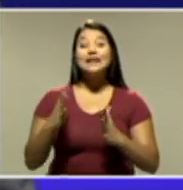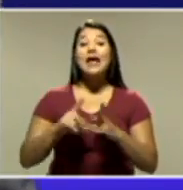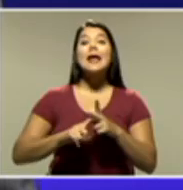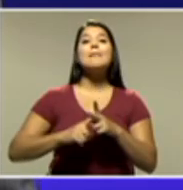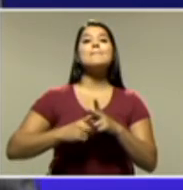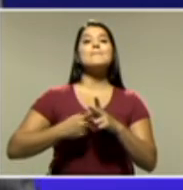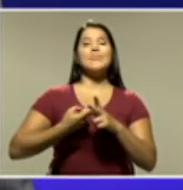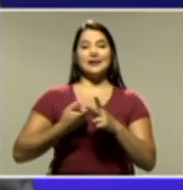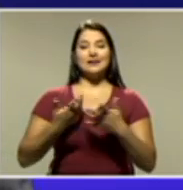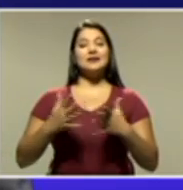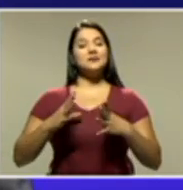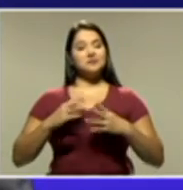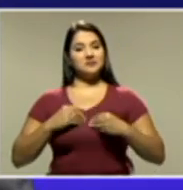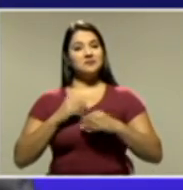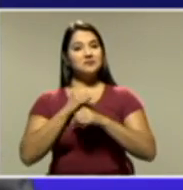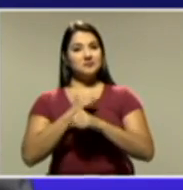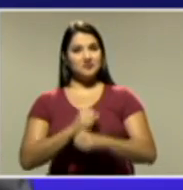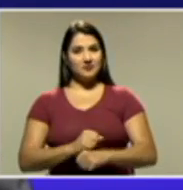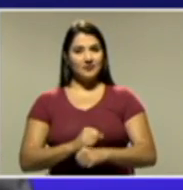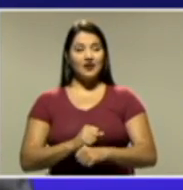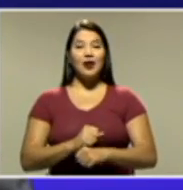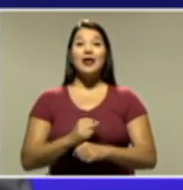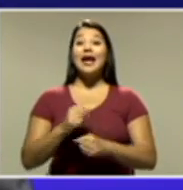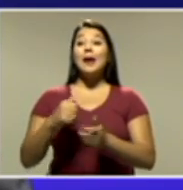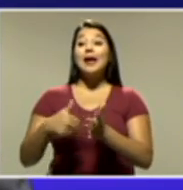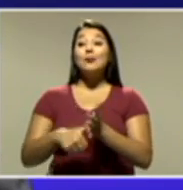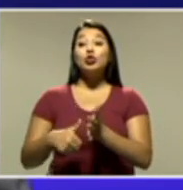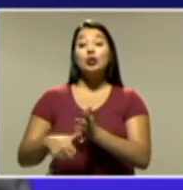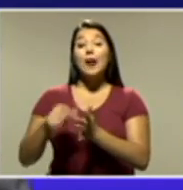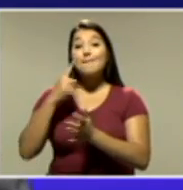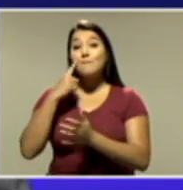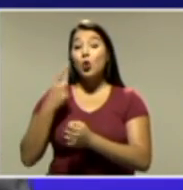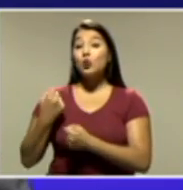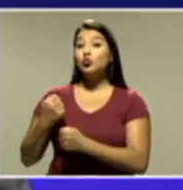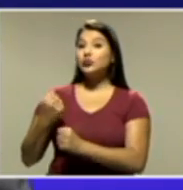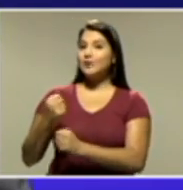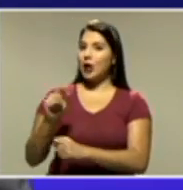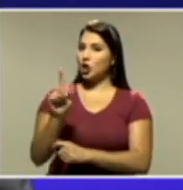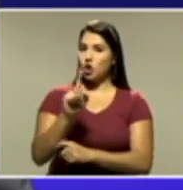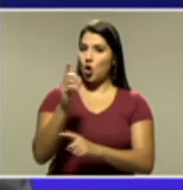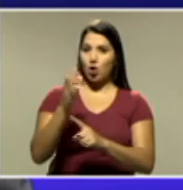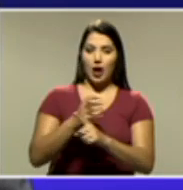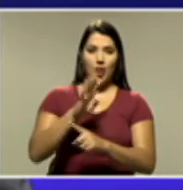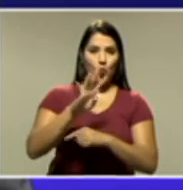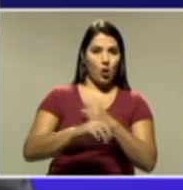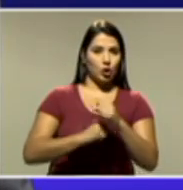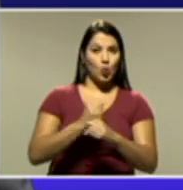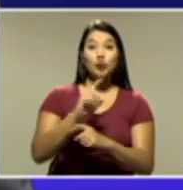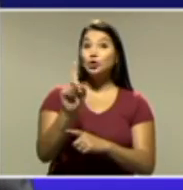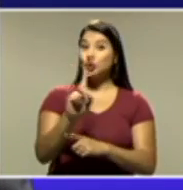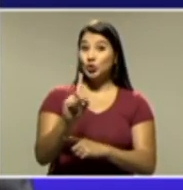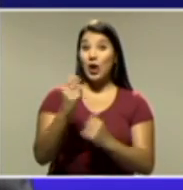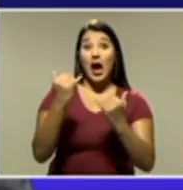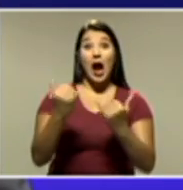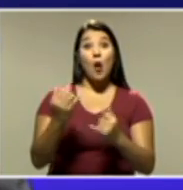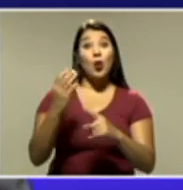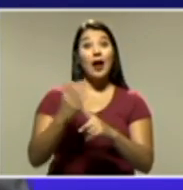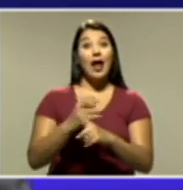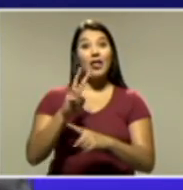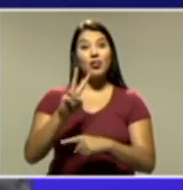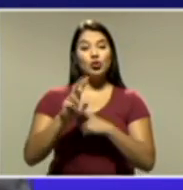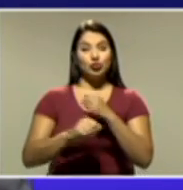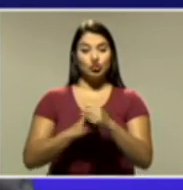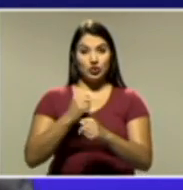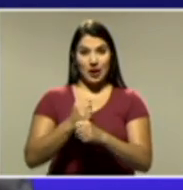a que la rutina electoral no es cada 4 años, sino cada 2 años. Pero también porque va